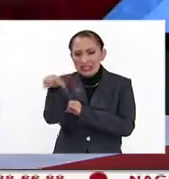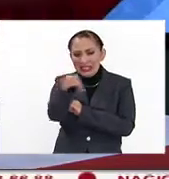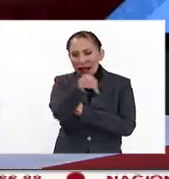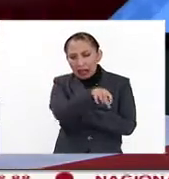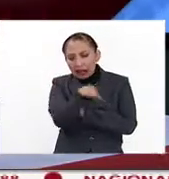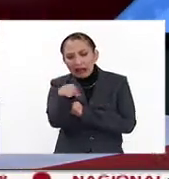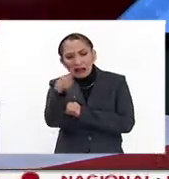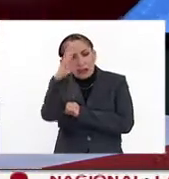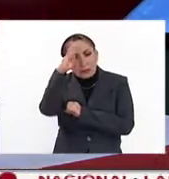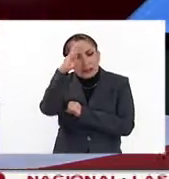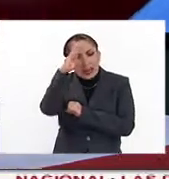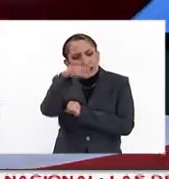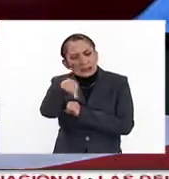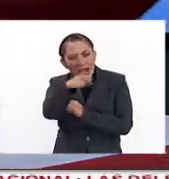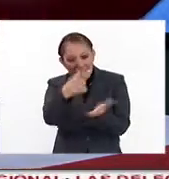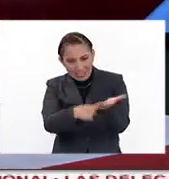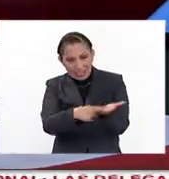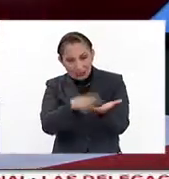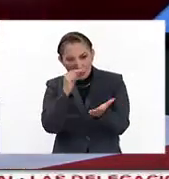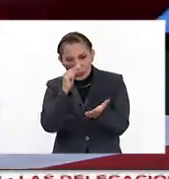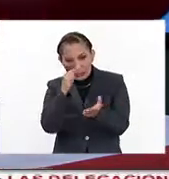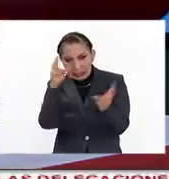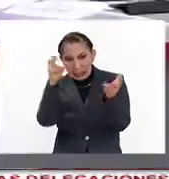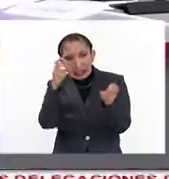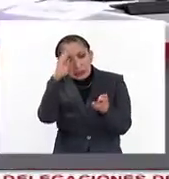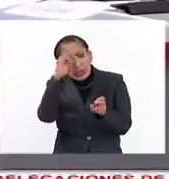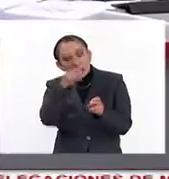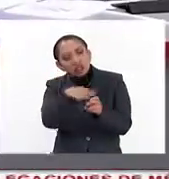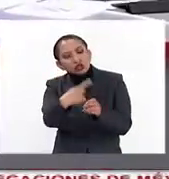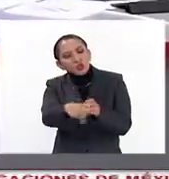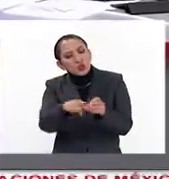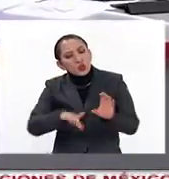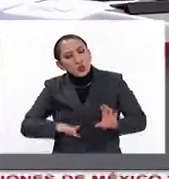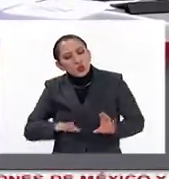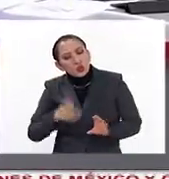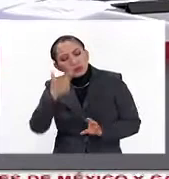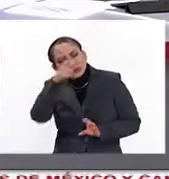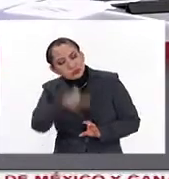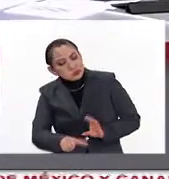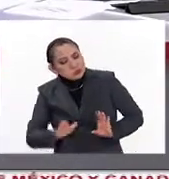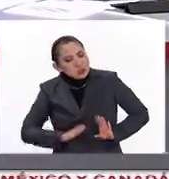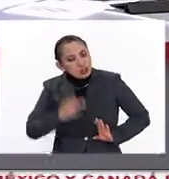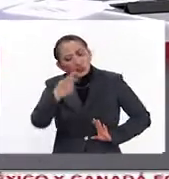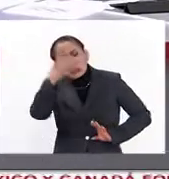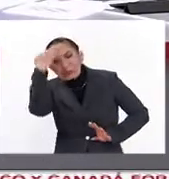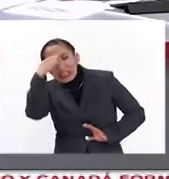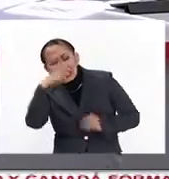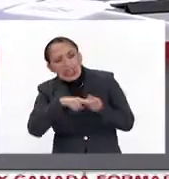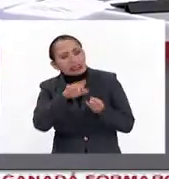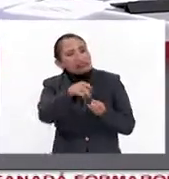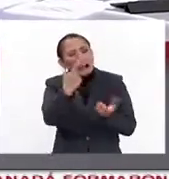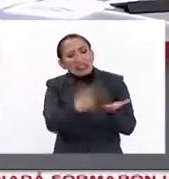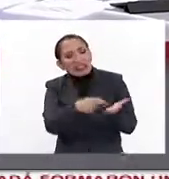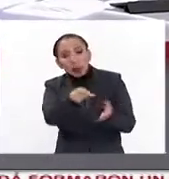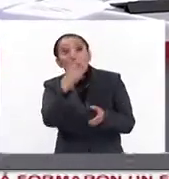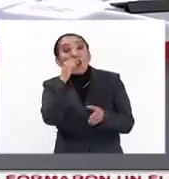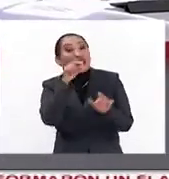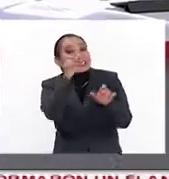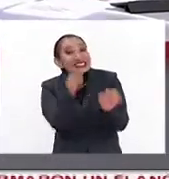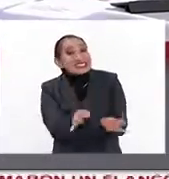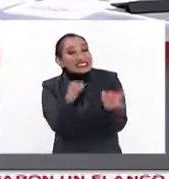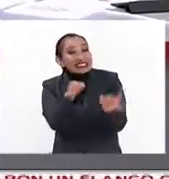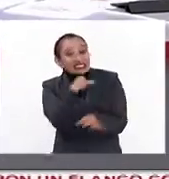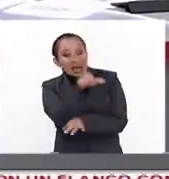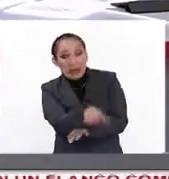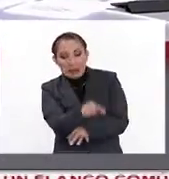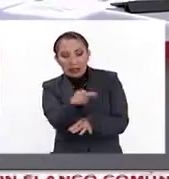qué piensa la policía, es el nombre del estudio, pero cuáles son sus actitudes, cuáles son sus experiencias. Y el